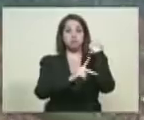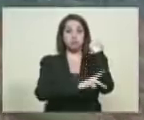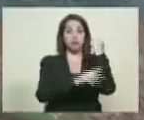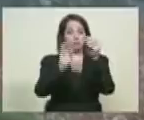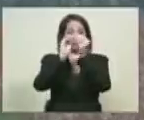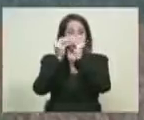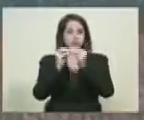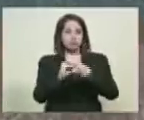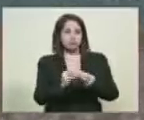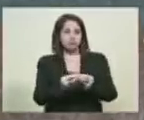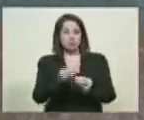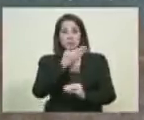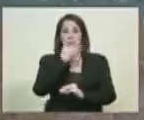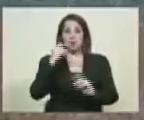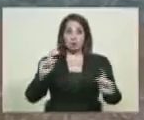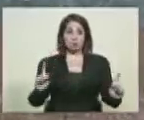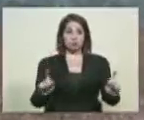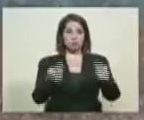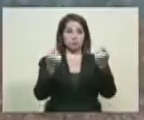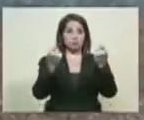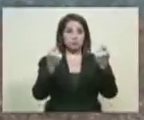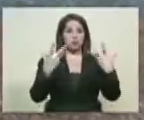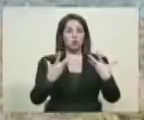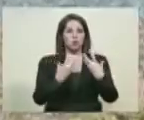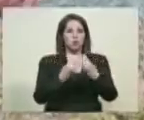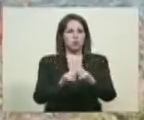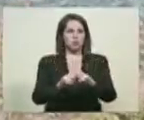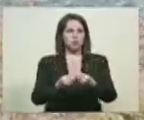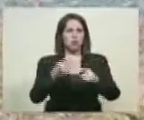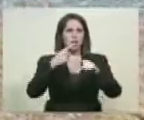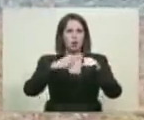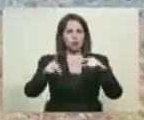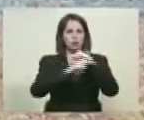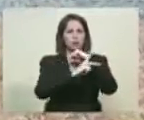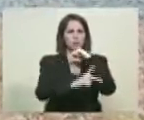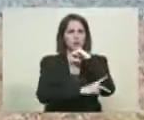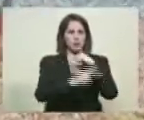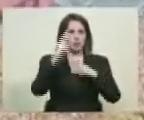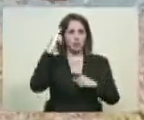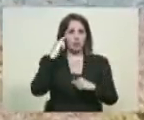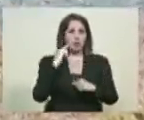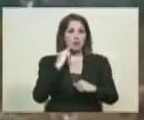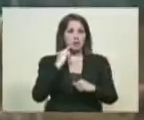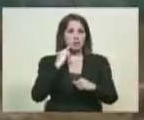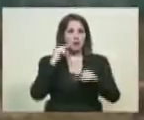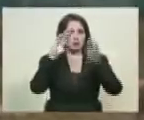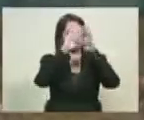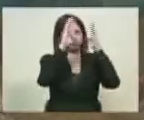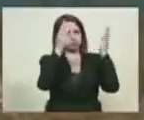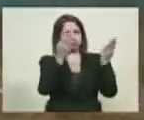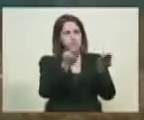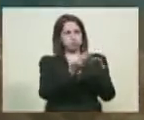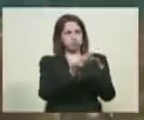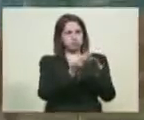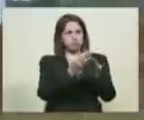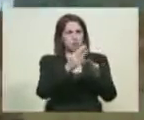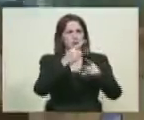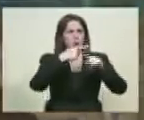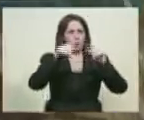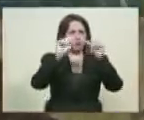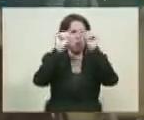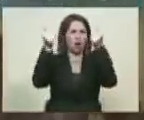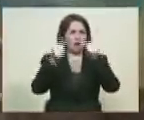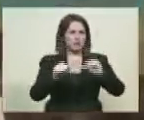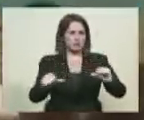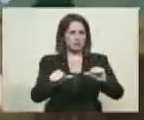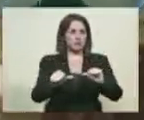hemos presentado para que junto al Parque Bolívar, junto a la Esfera de Soto, se conviertan en espacios para la vida. Quiero informarle,